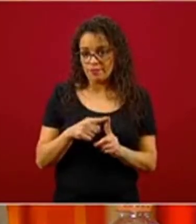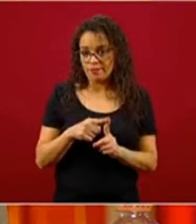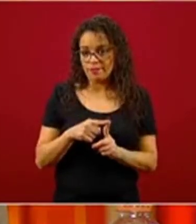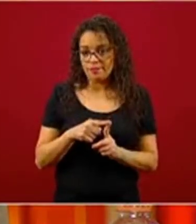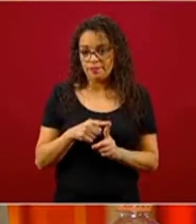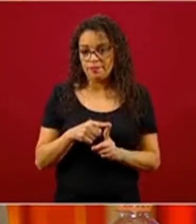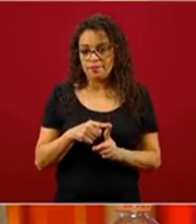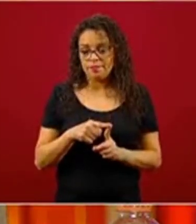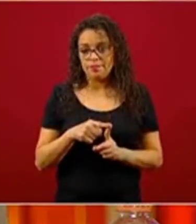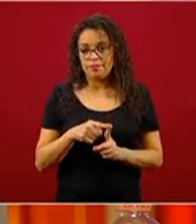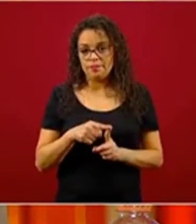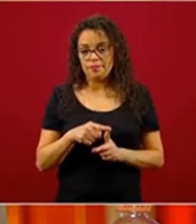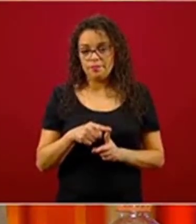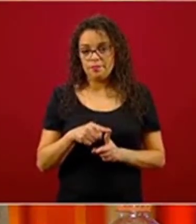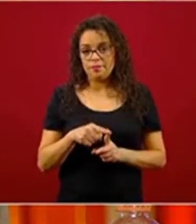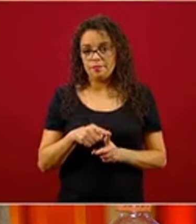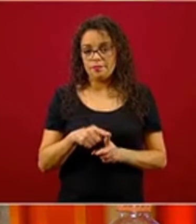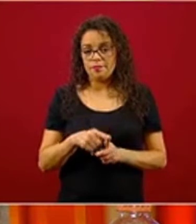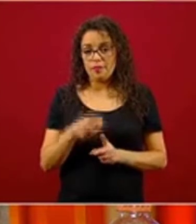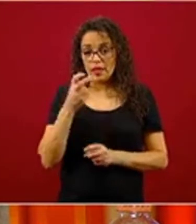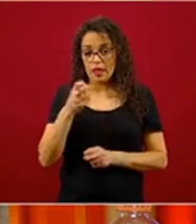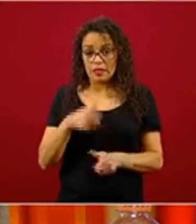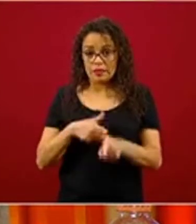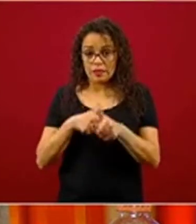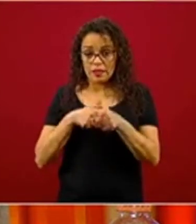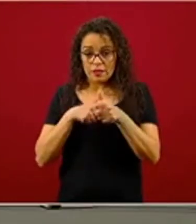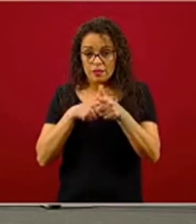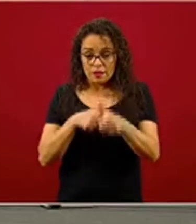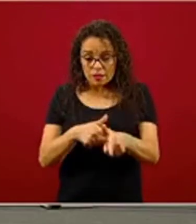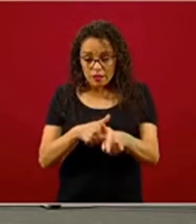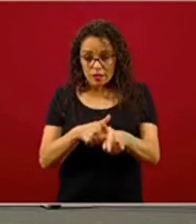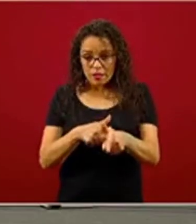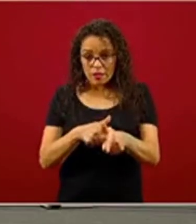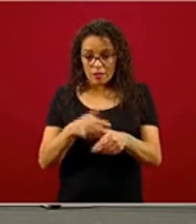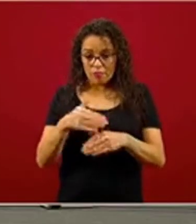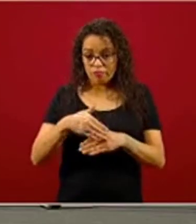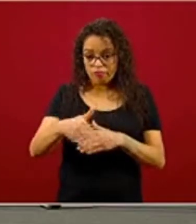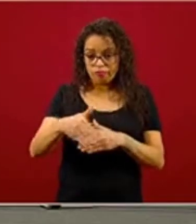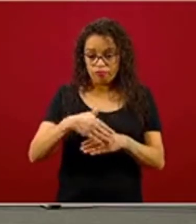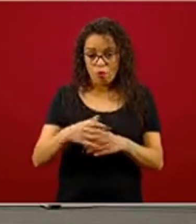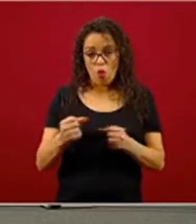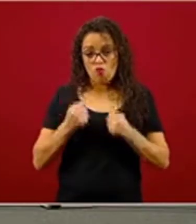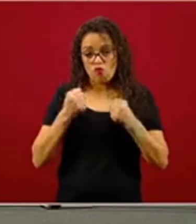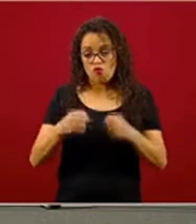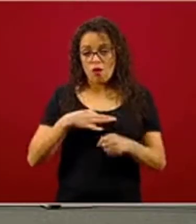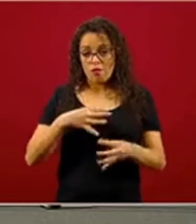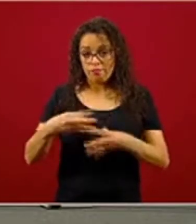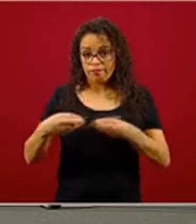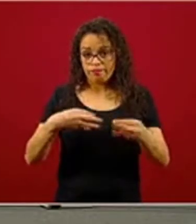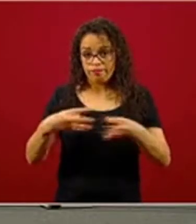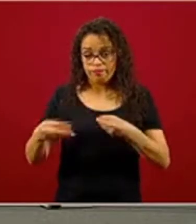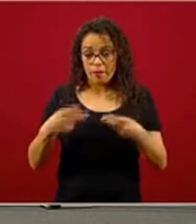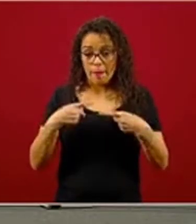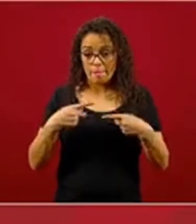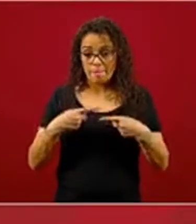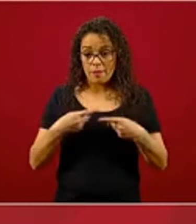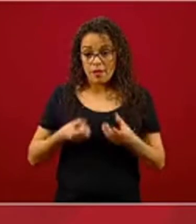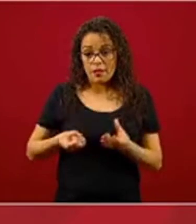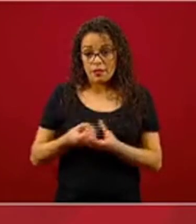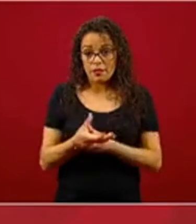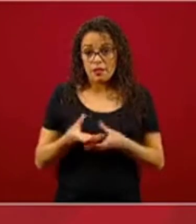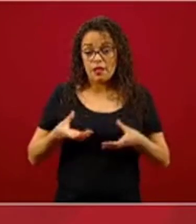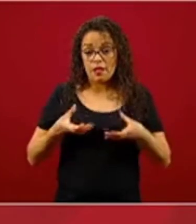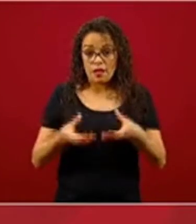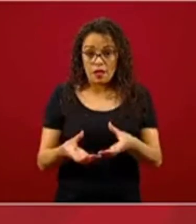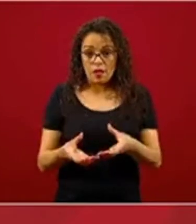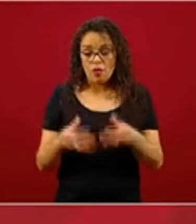Mientras exista este periodo de altísima transmisión, cuando salen las personas a la calle tienen una importante